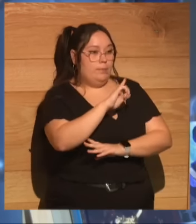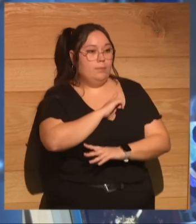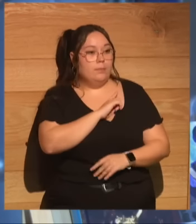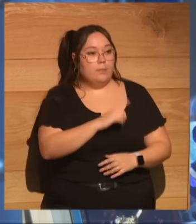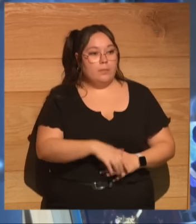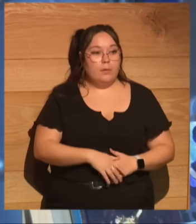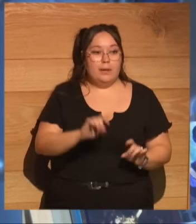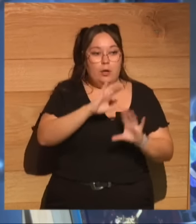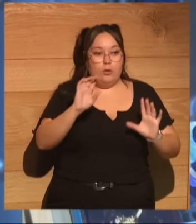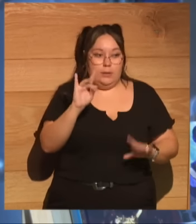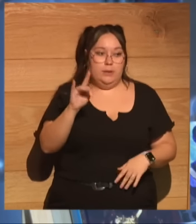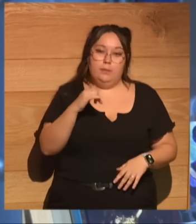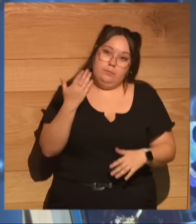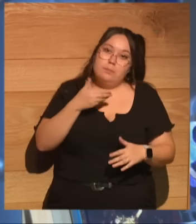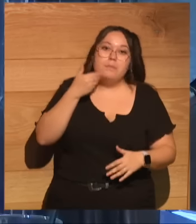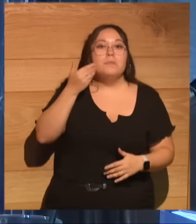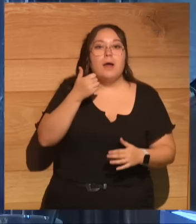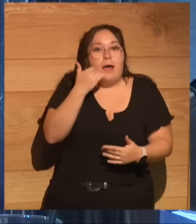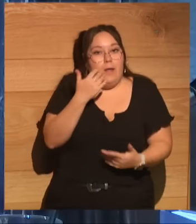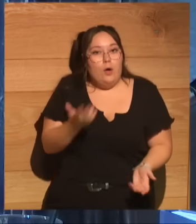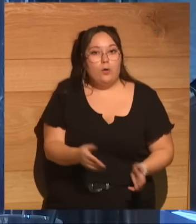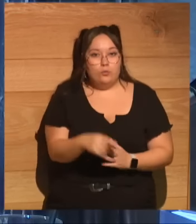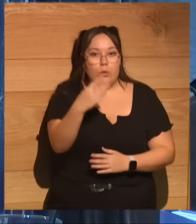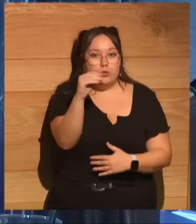Claro que sí, Javi, por lo menos presume de algo.